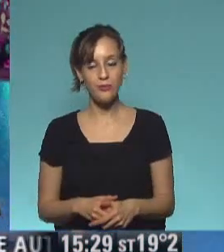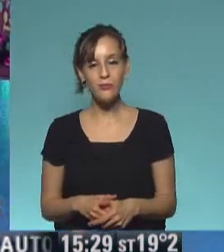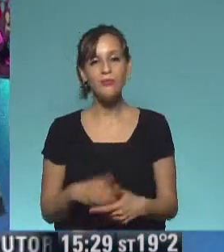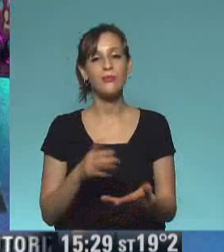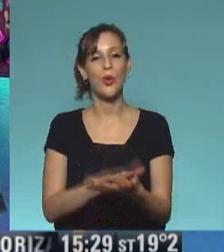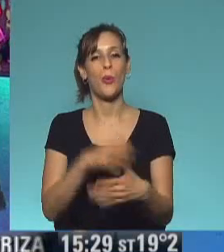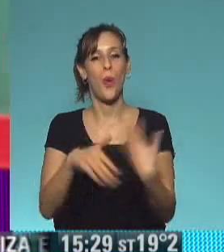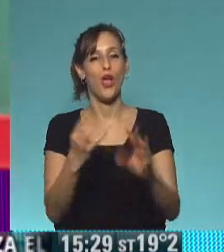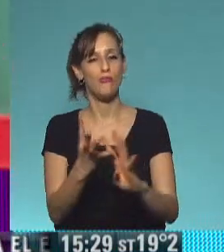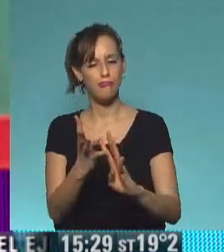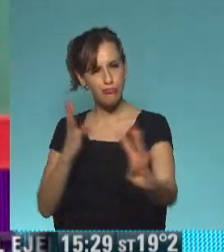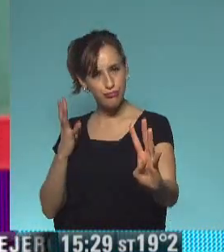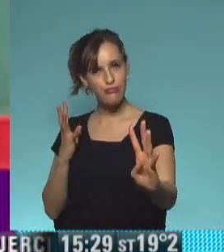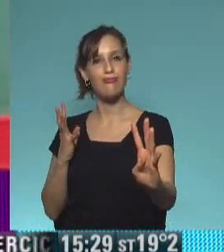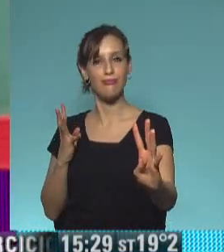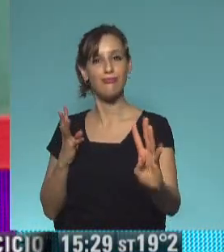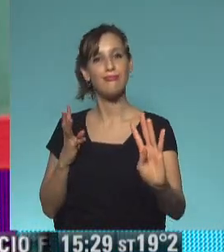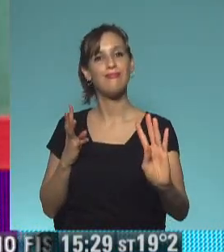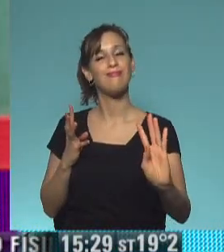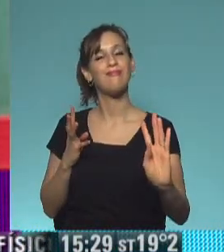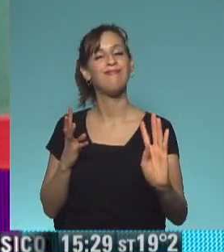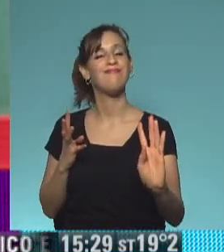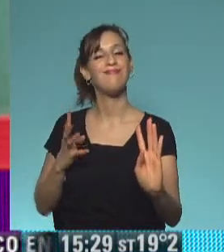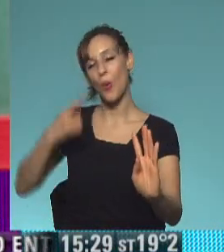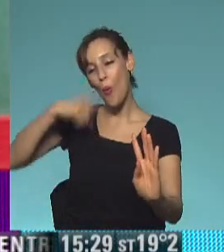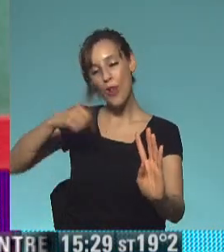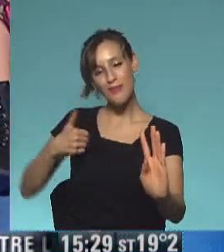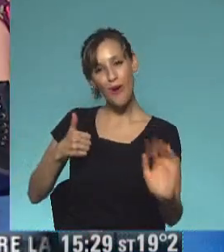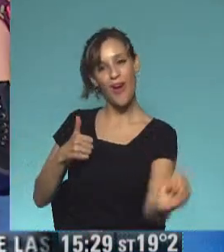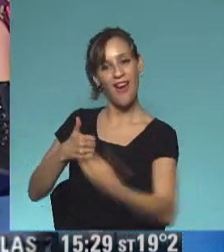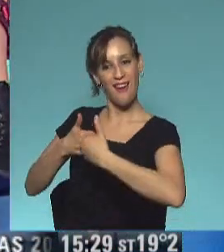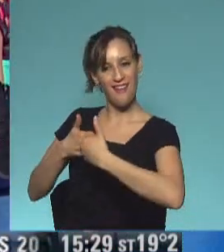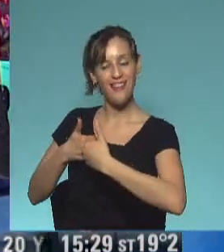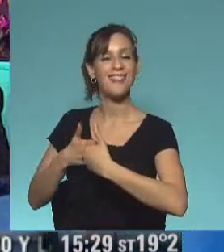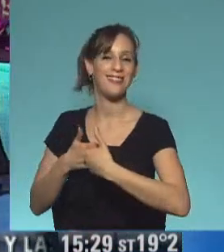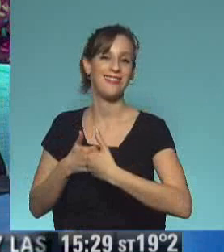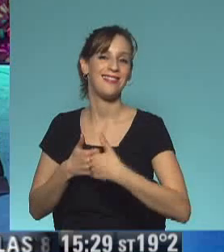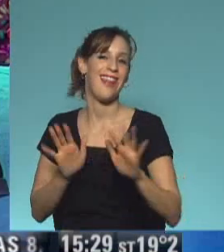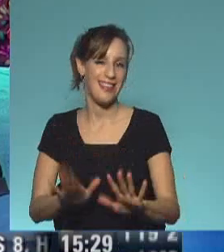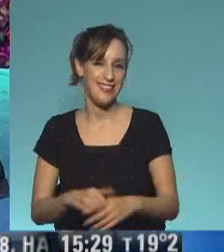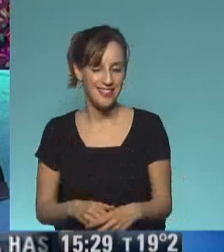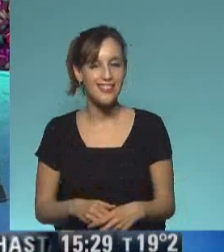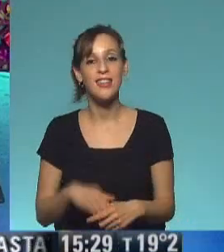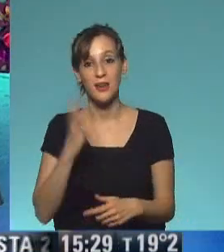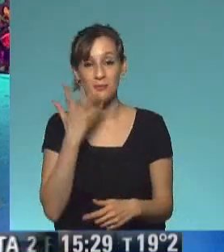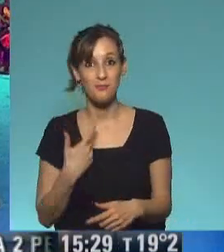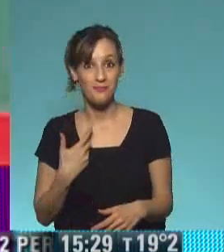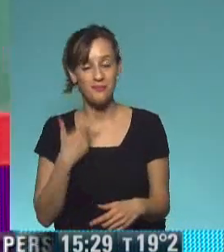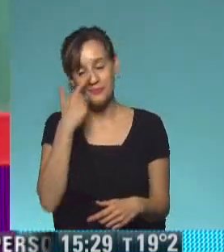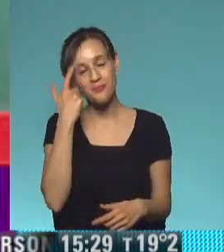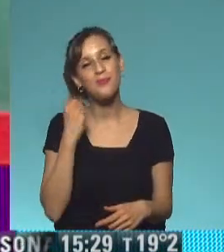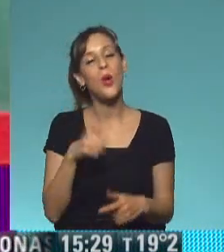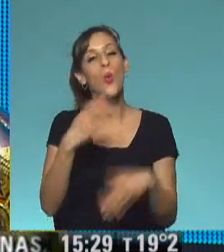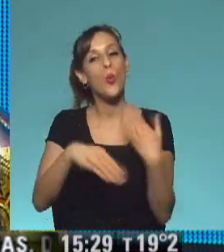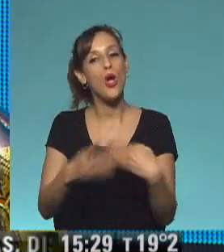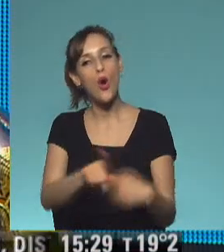La cola del dragón, que es un juego chino que lo podemos aprender ahora que la lo conocemos. La cola del dragón. ¿No? Me encanta. Sí. Me encanta. Buenísimo. ¿Conocemos uno de otro